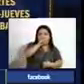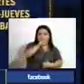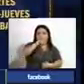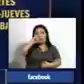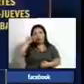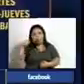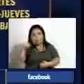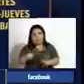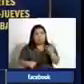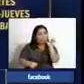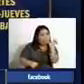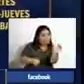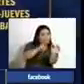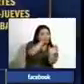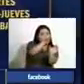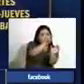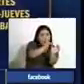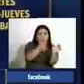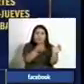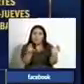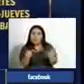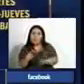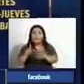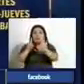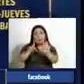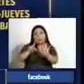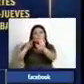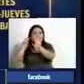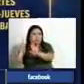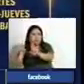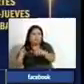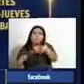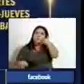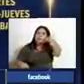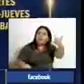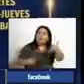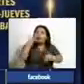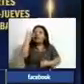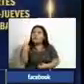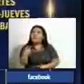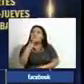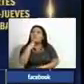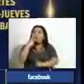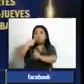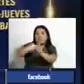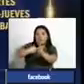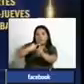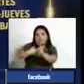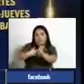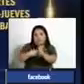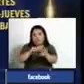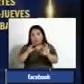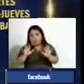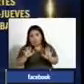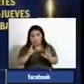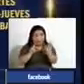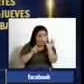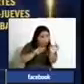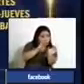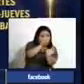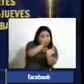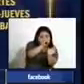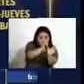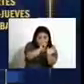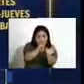jueves. Los documentos que terminan en 6 y 7 podrán llamar los viernes y sábado. En el caso que la terminación del DUI